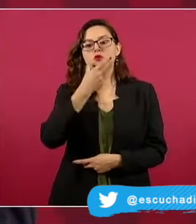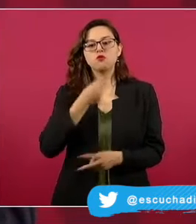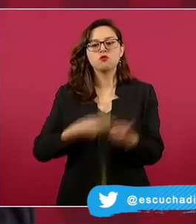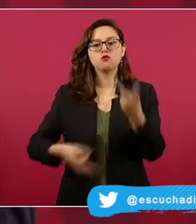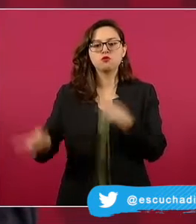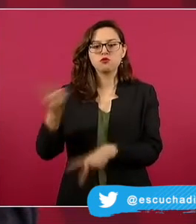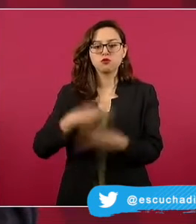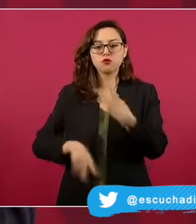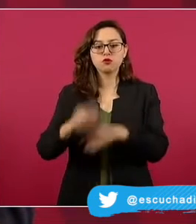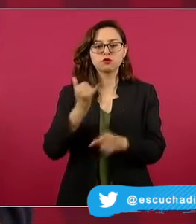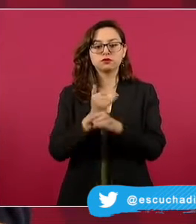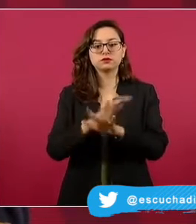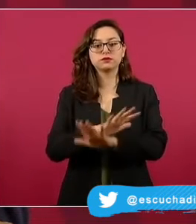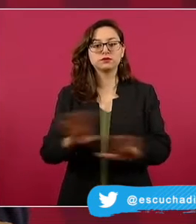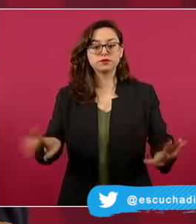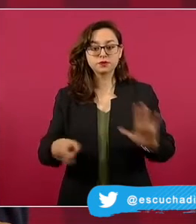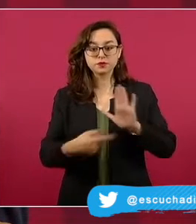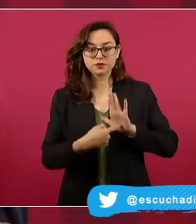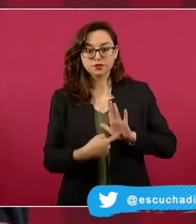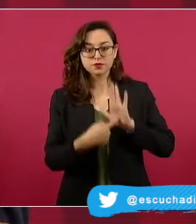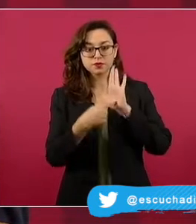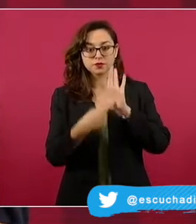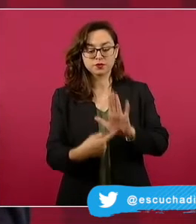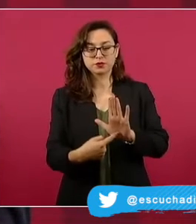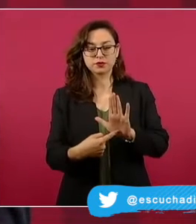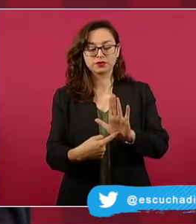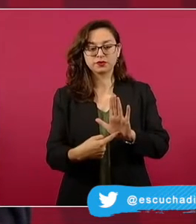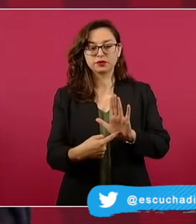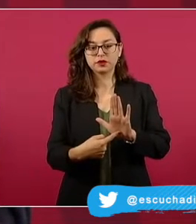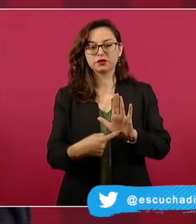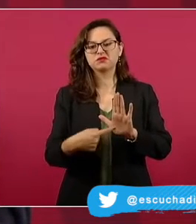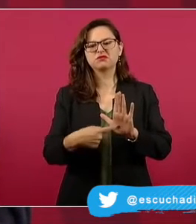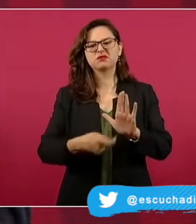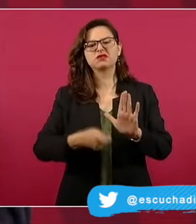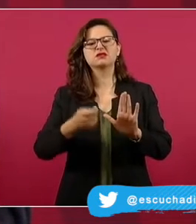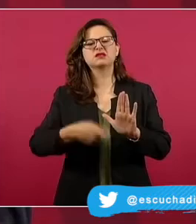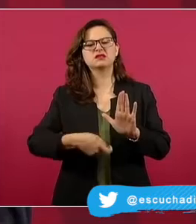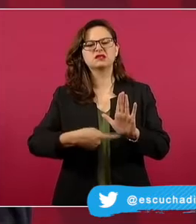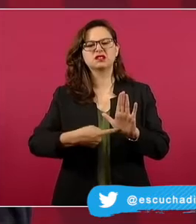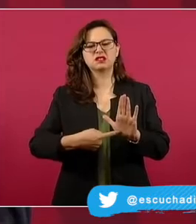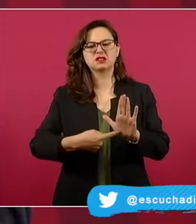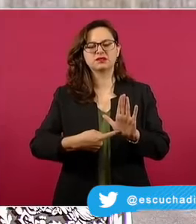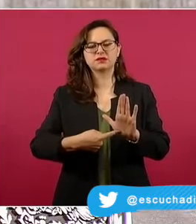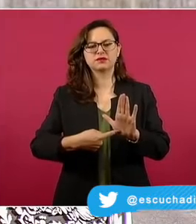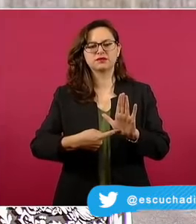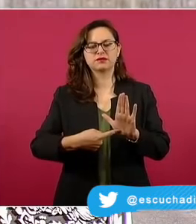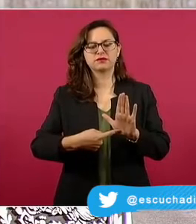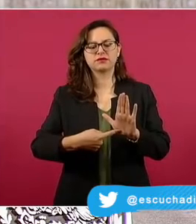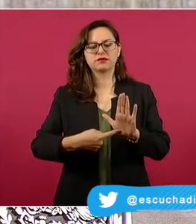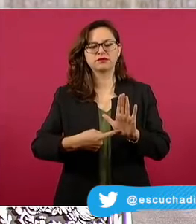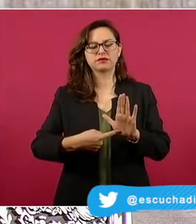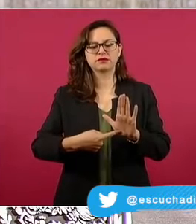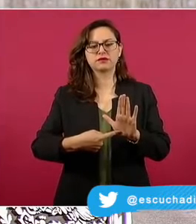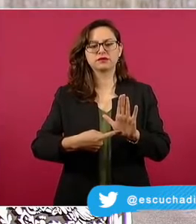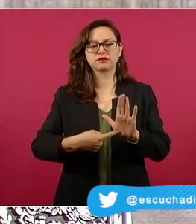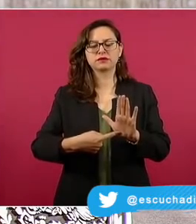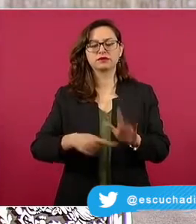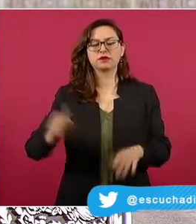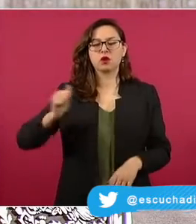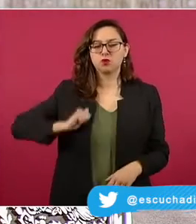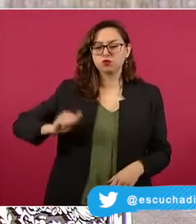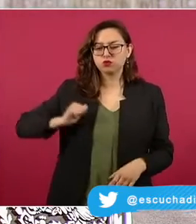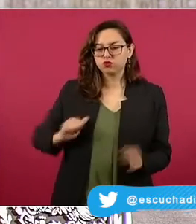material. Lo que se está haciendo. El presidente reafirma el rescate, compromiso de trabajar en conjunto con el gobierno del presidente